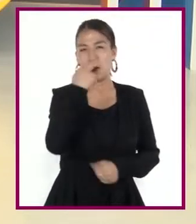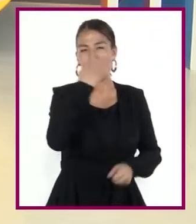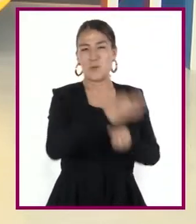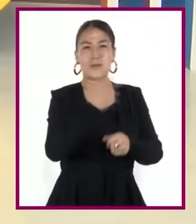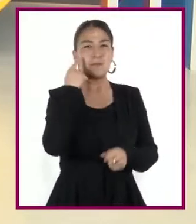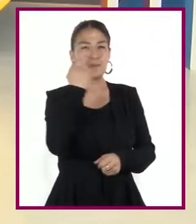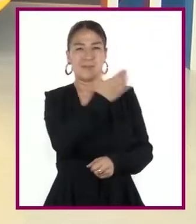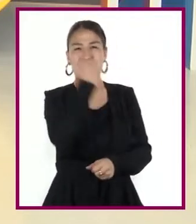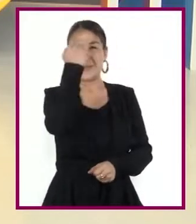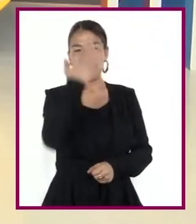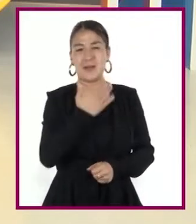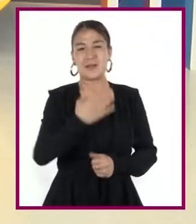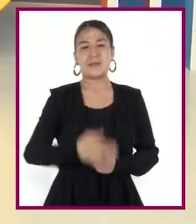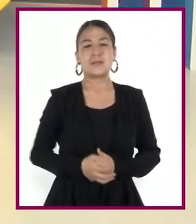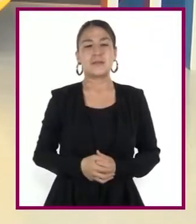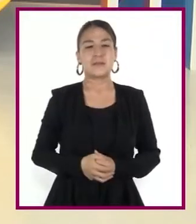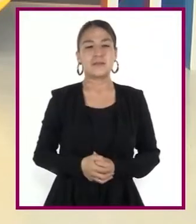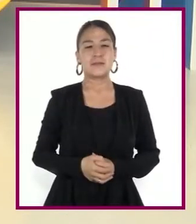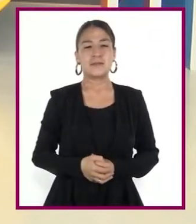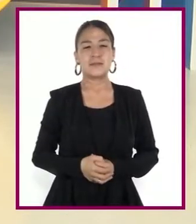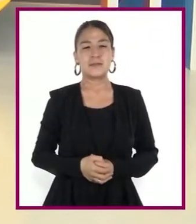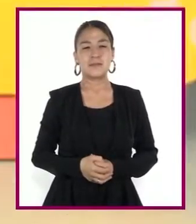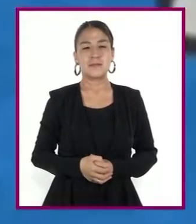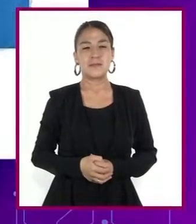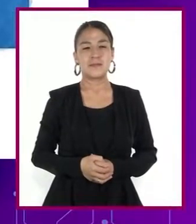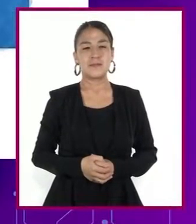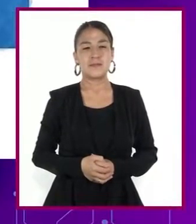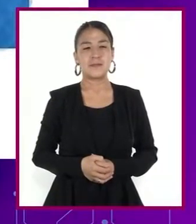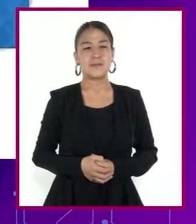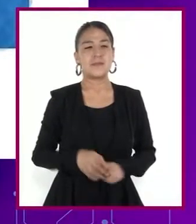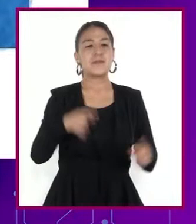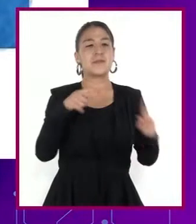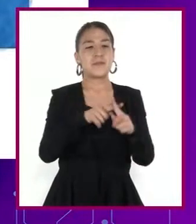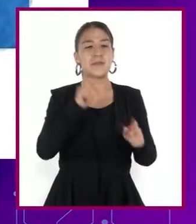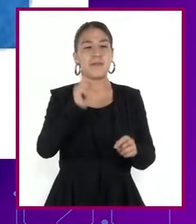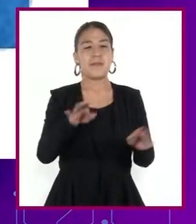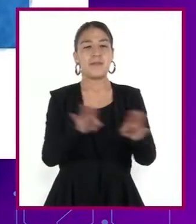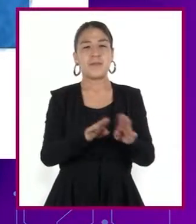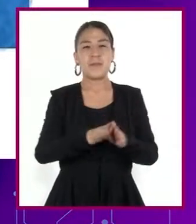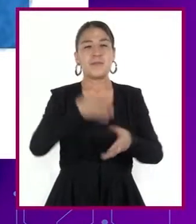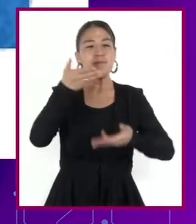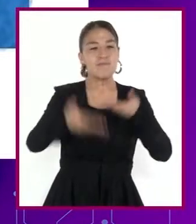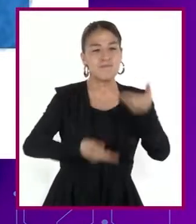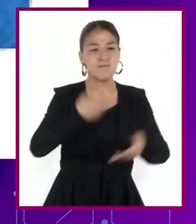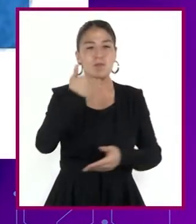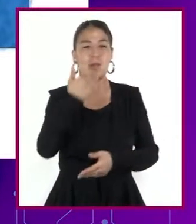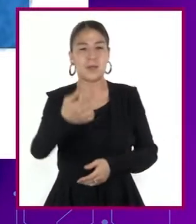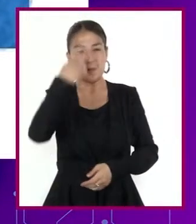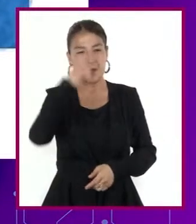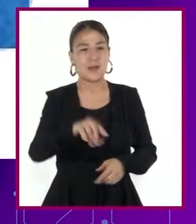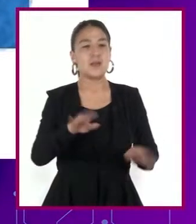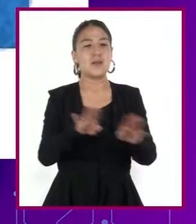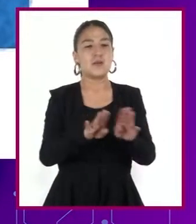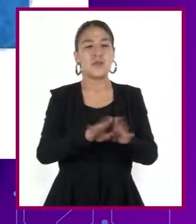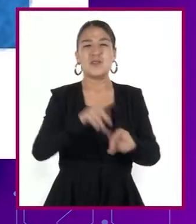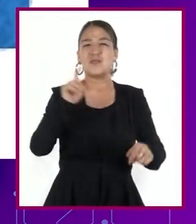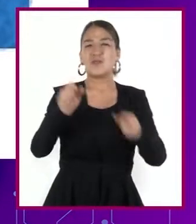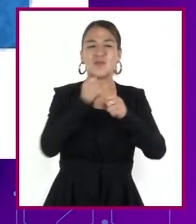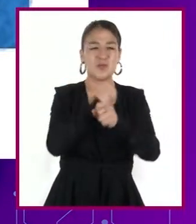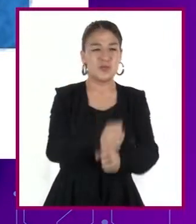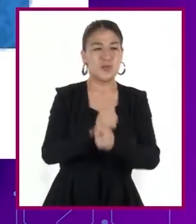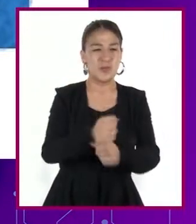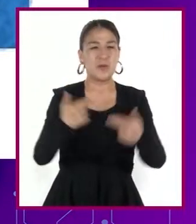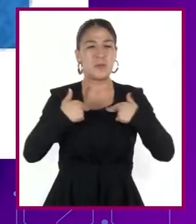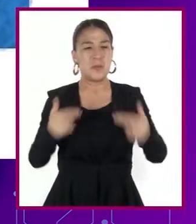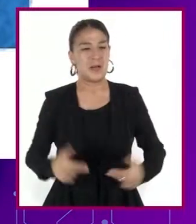las siguientes imágenes. 1. Diplomacia preventiva y mediación. Con la finalidad de mitigar el sufrimiento humano,